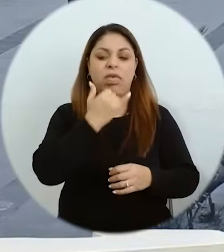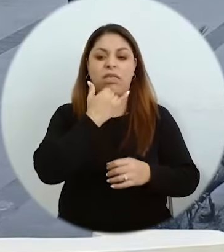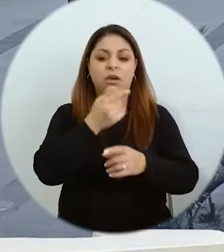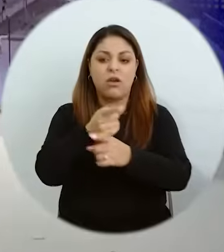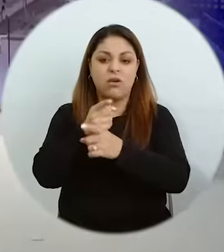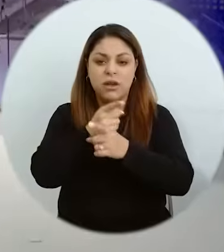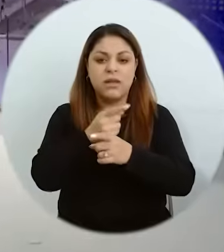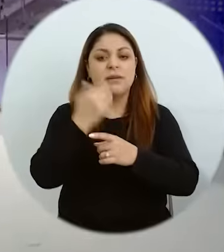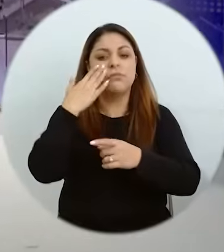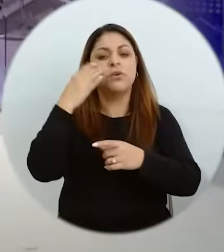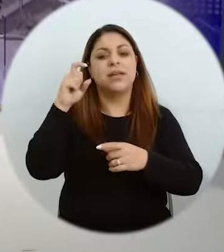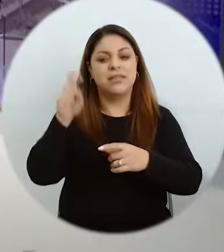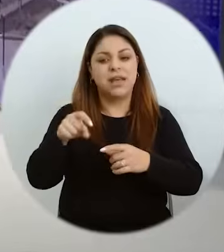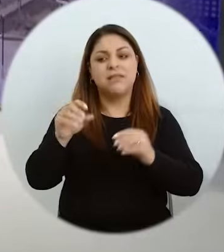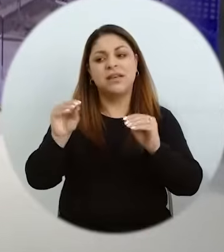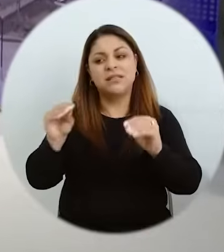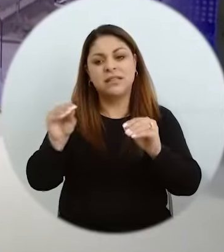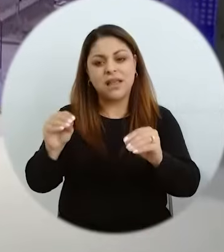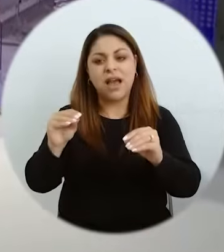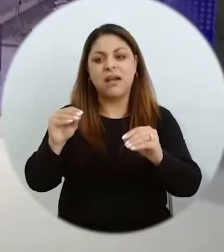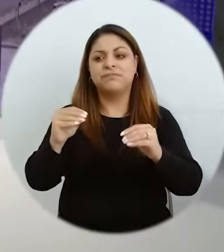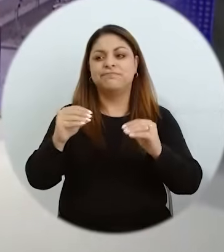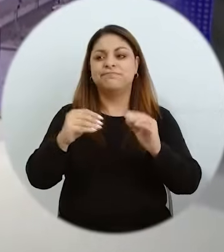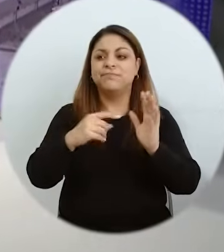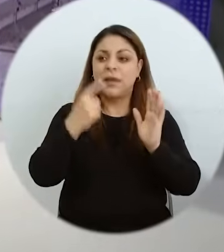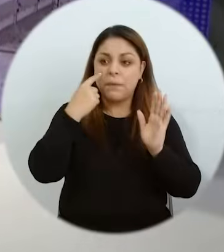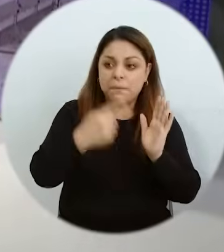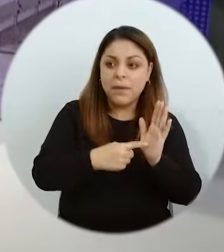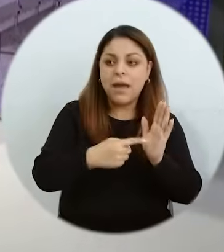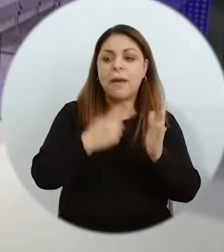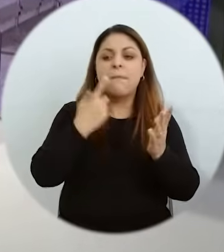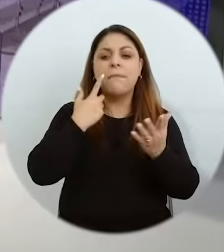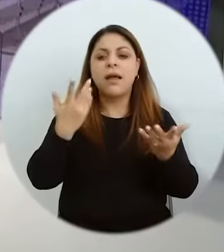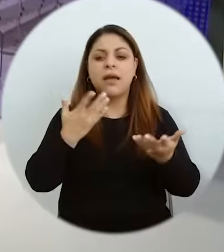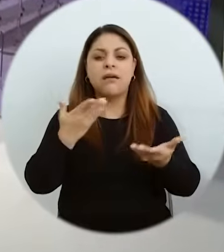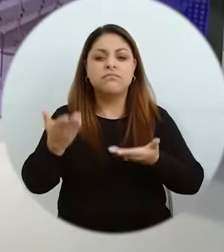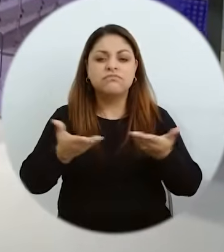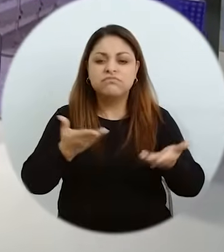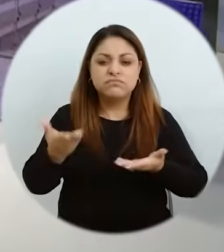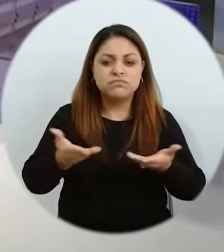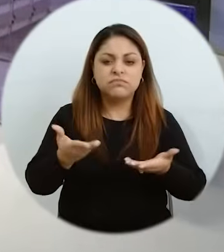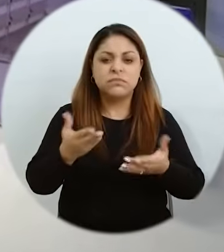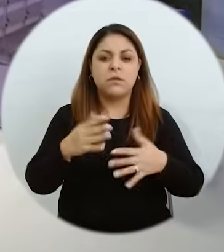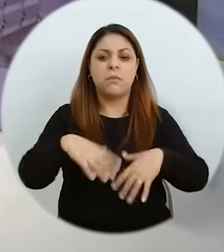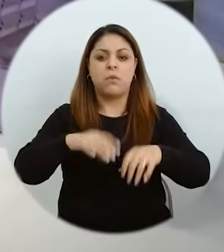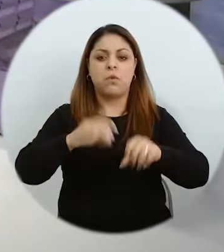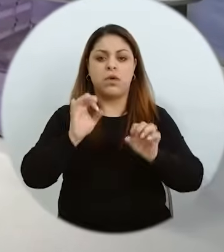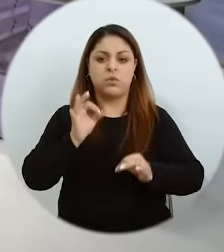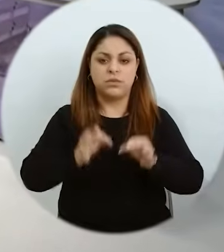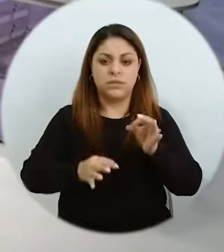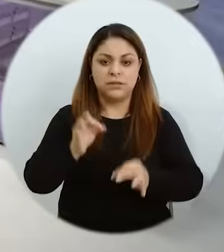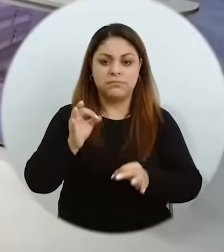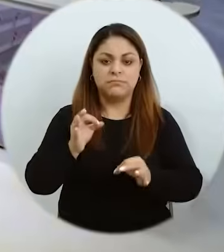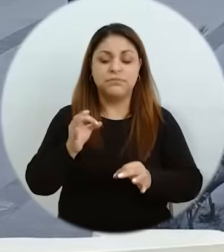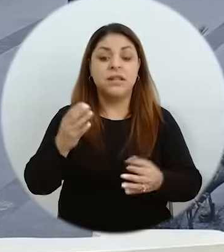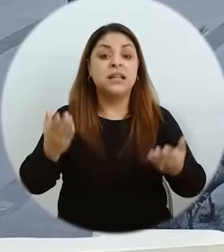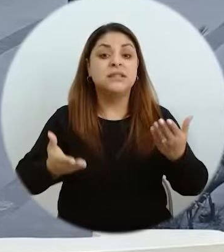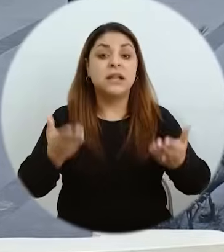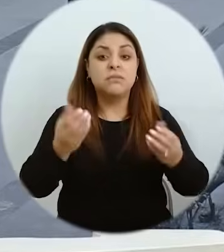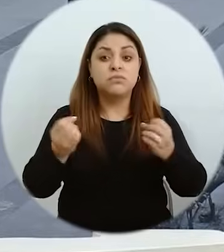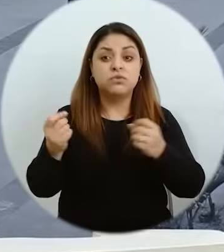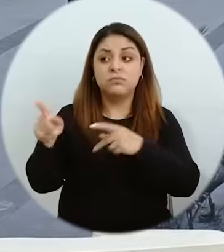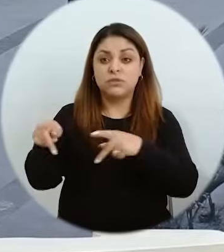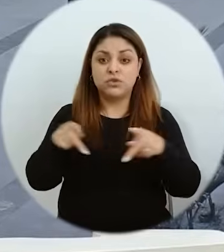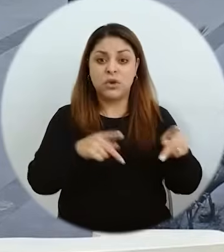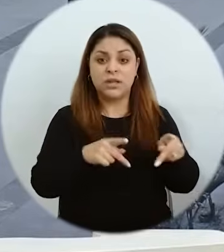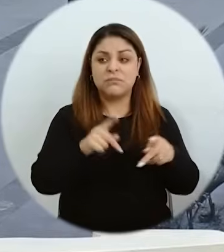en educación cívica, enseñarle al costarricense, bueno, ¿para qué sirve un Poder Judicial? Muy probablemente muchas personas, cuando